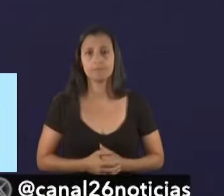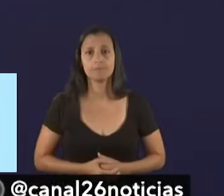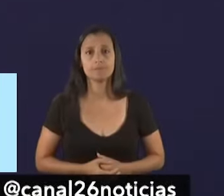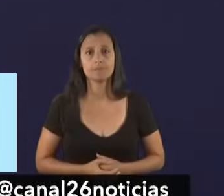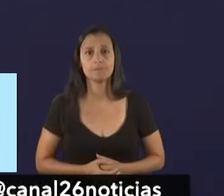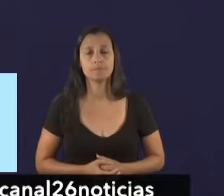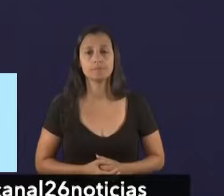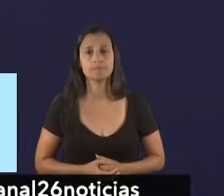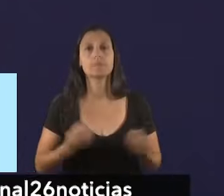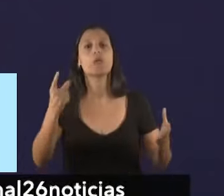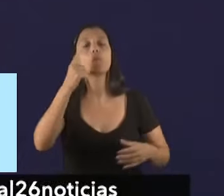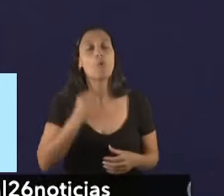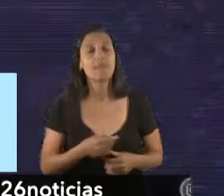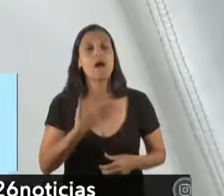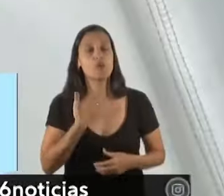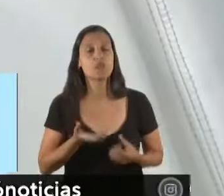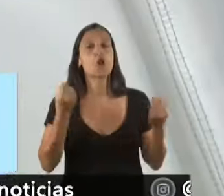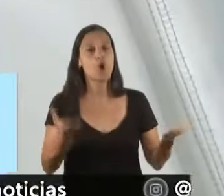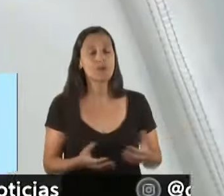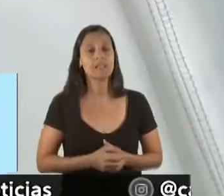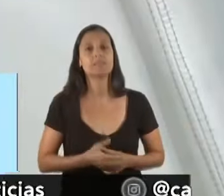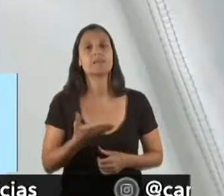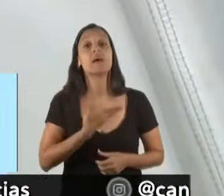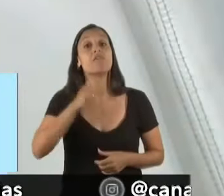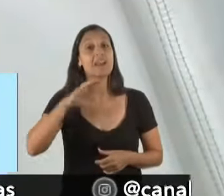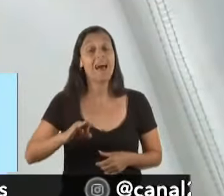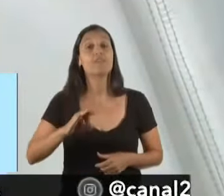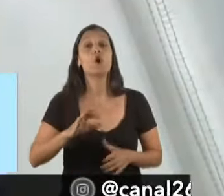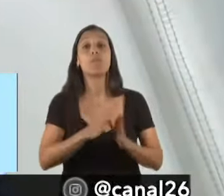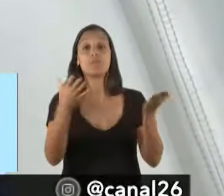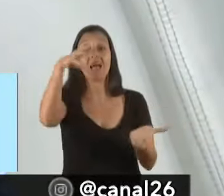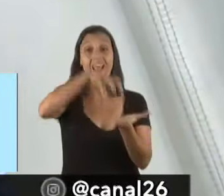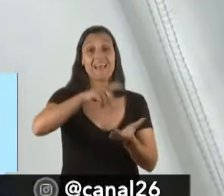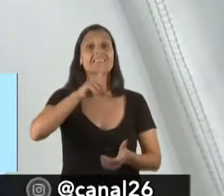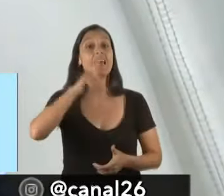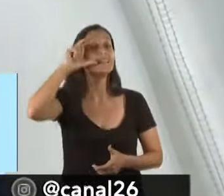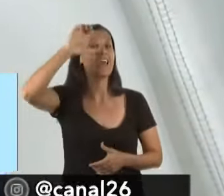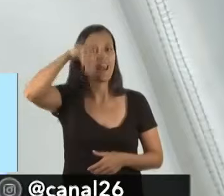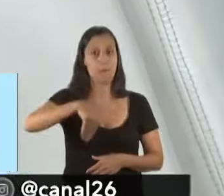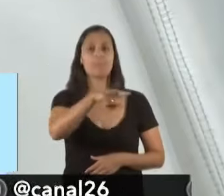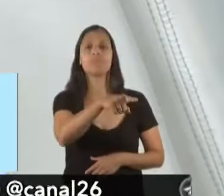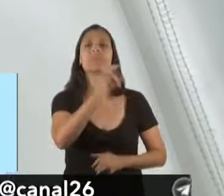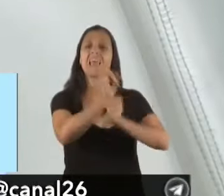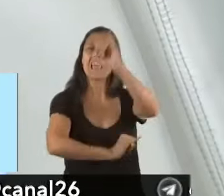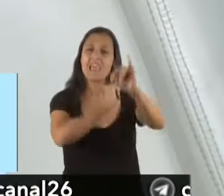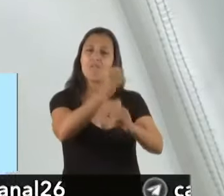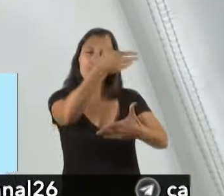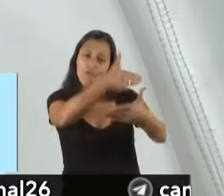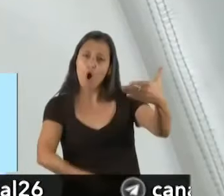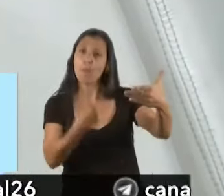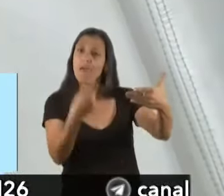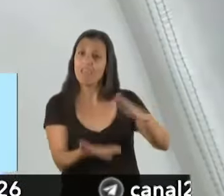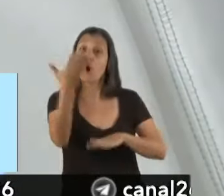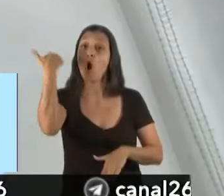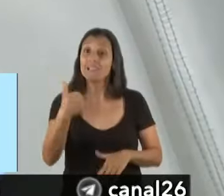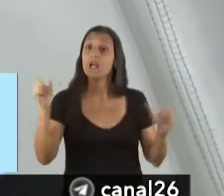nunca Buen día Vocero Fernando Ramírez de la agencia de noticias telan en su informe inicial Usted dijo que ayer en